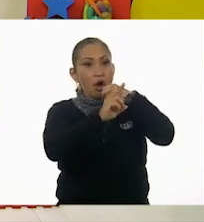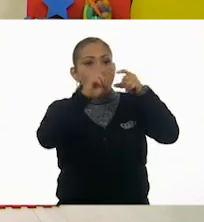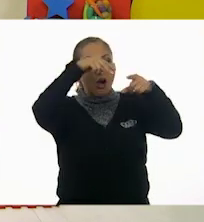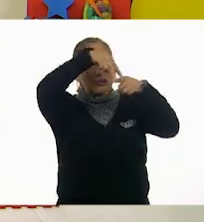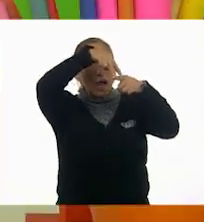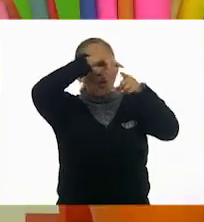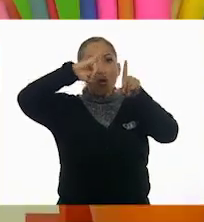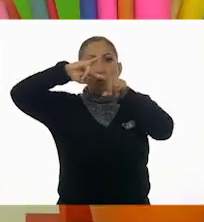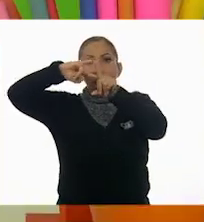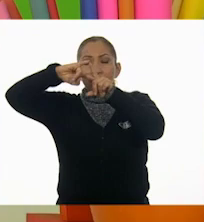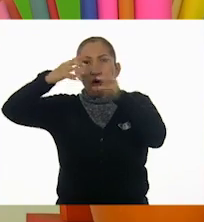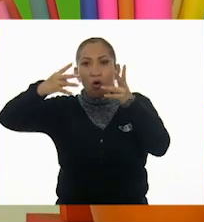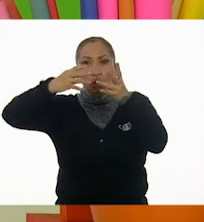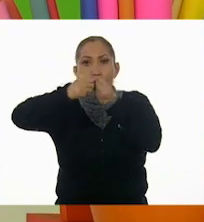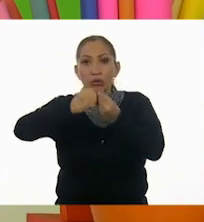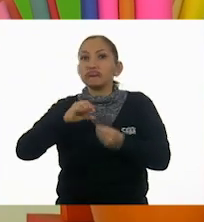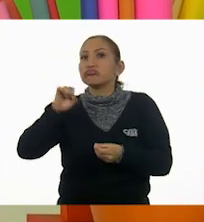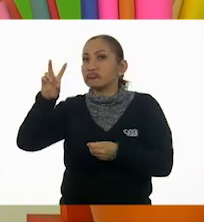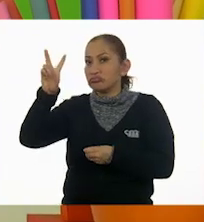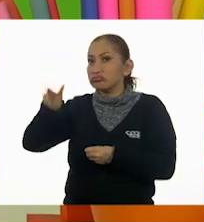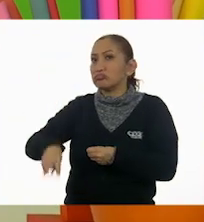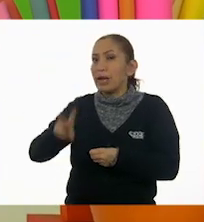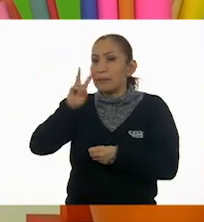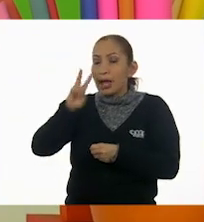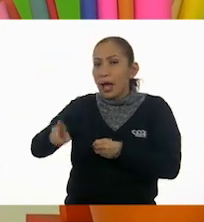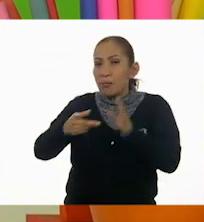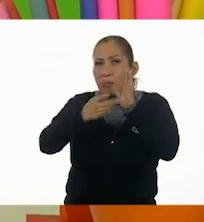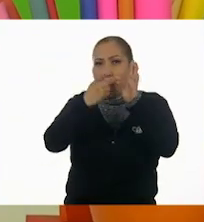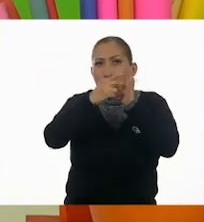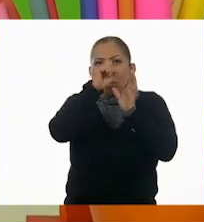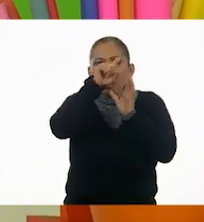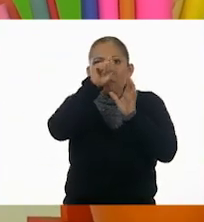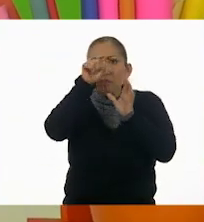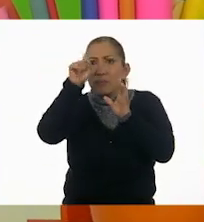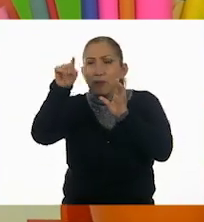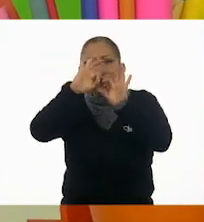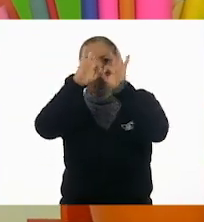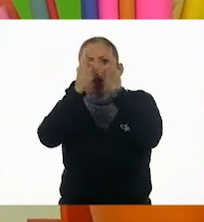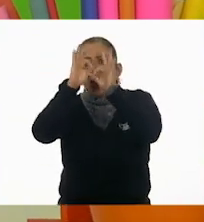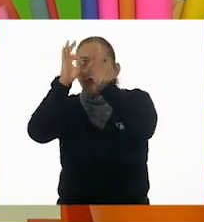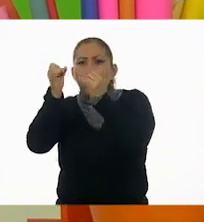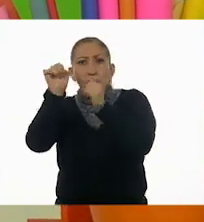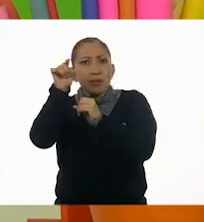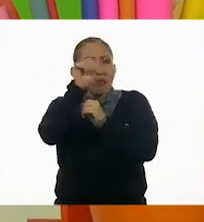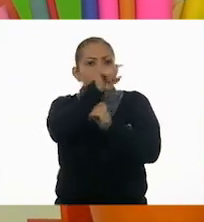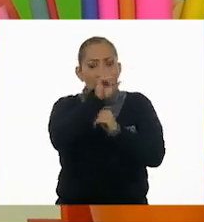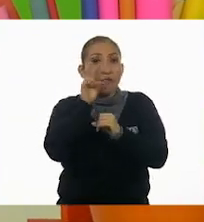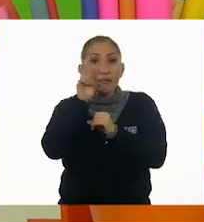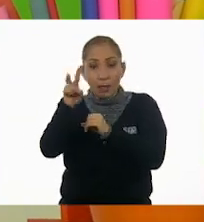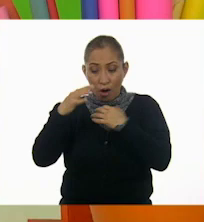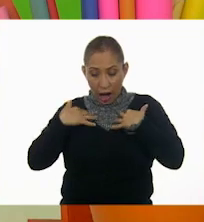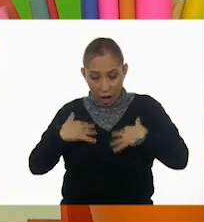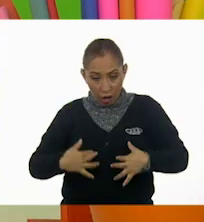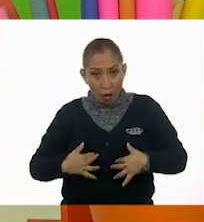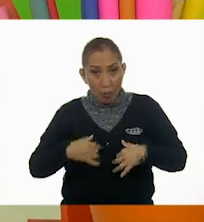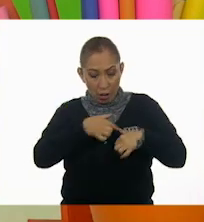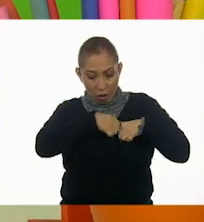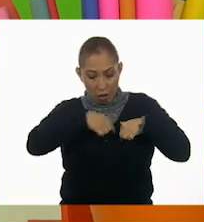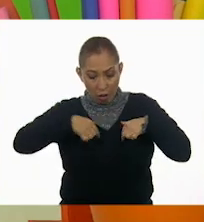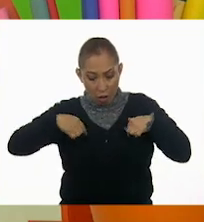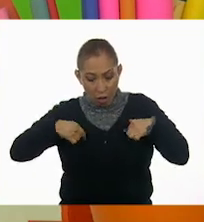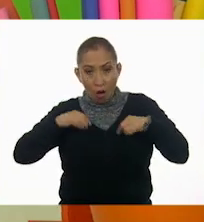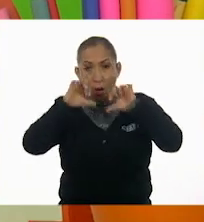y cuadrados. Es cierto, y los patrones de figuras también los podemos encontrar en la ropa o